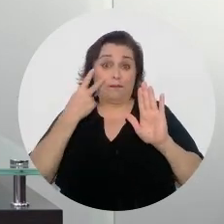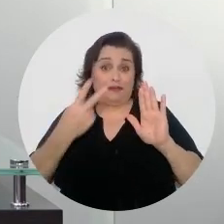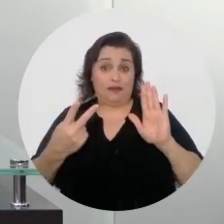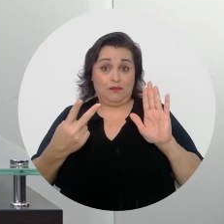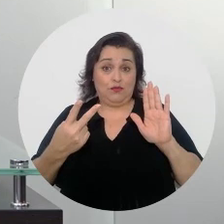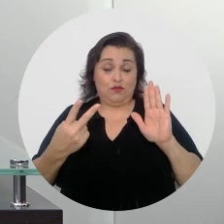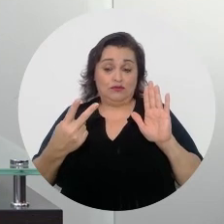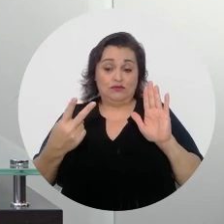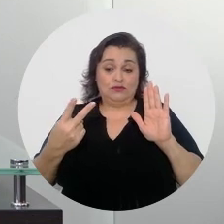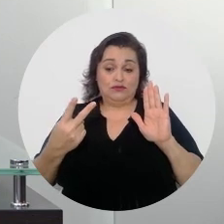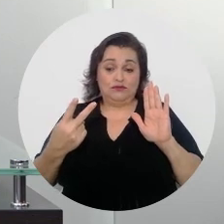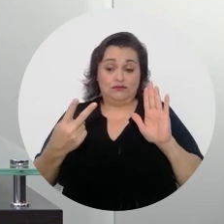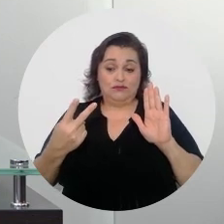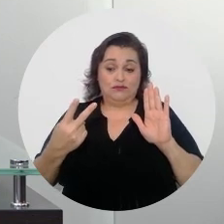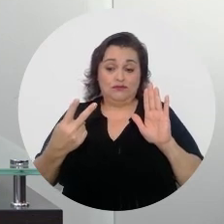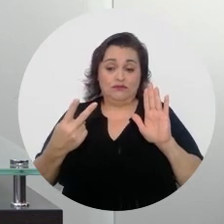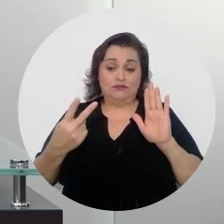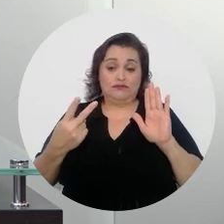presentación visualizamos,